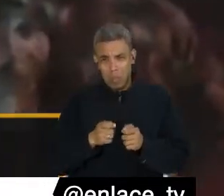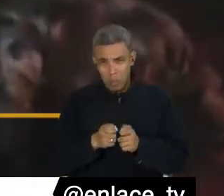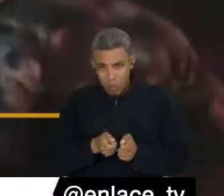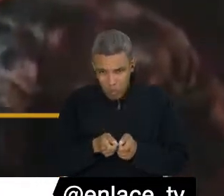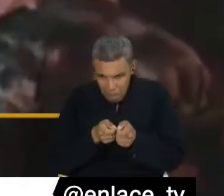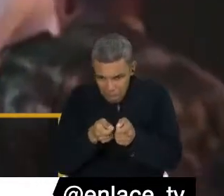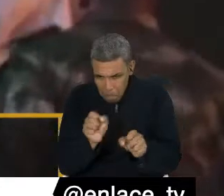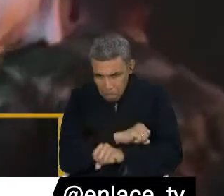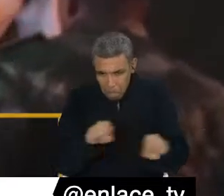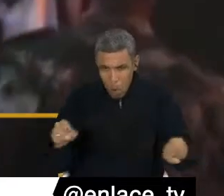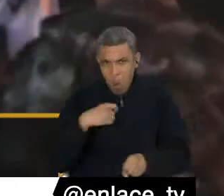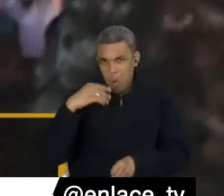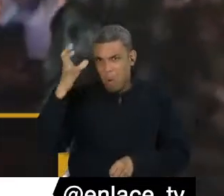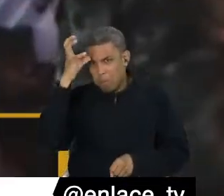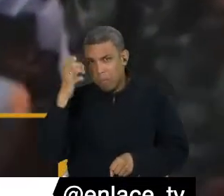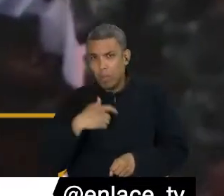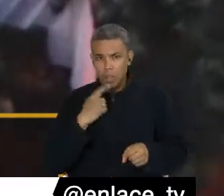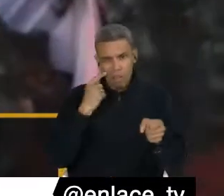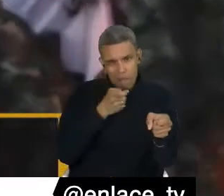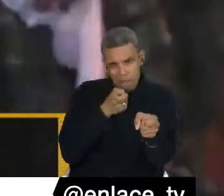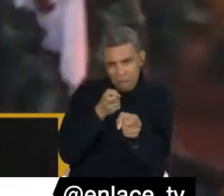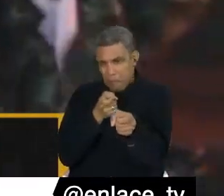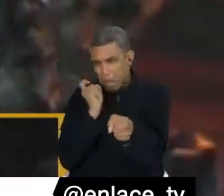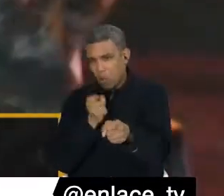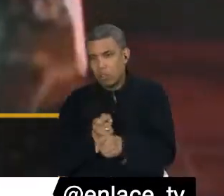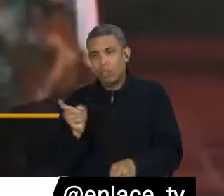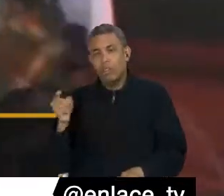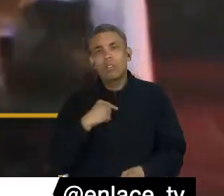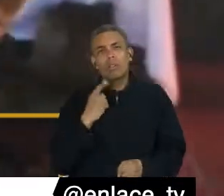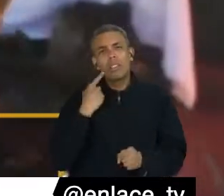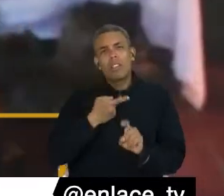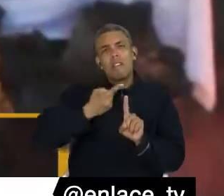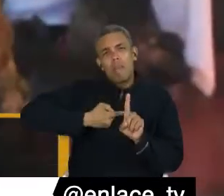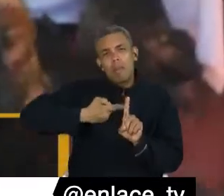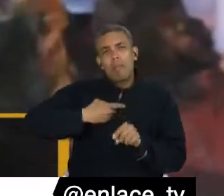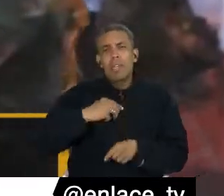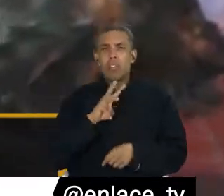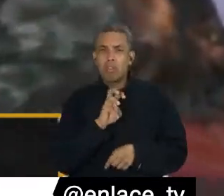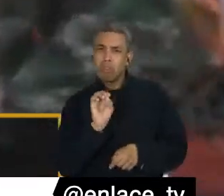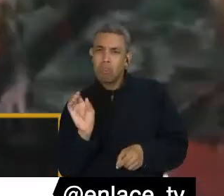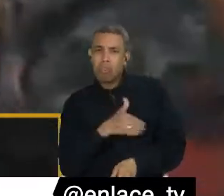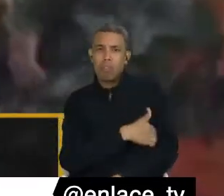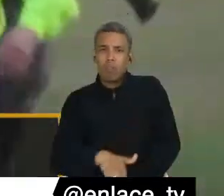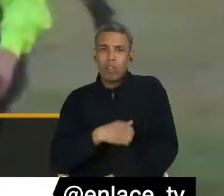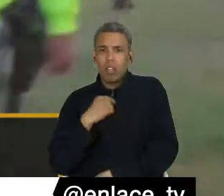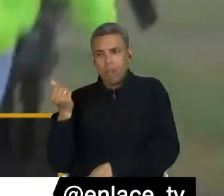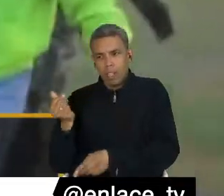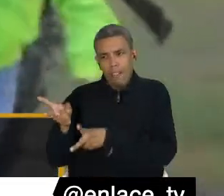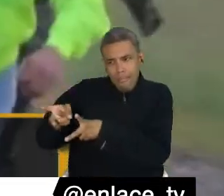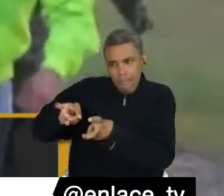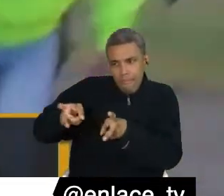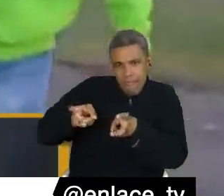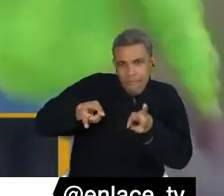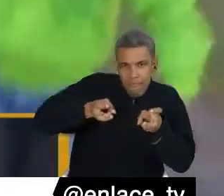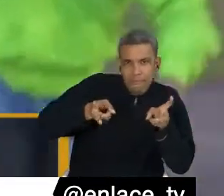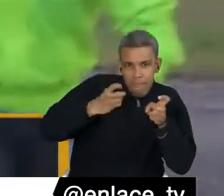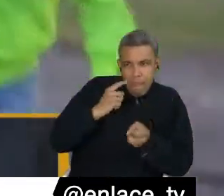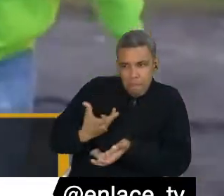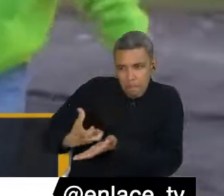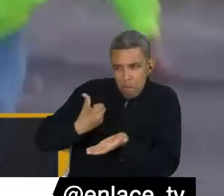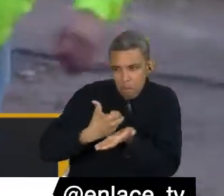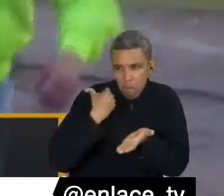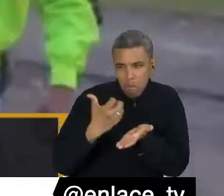las investigaciones, manejaba unos 800 millones de pesos mensuales productos del narcotráfico y las extorsiones. Al presunto guerrillero se les